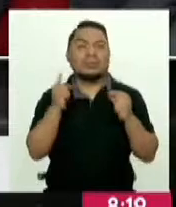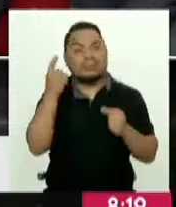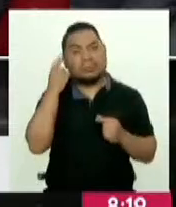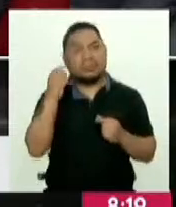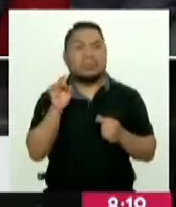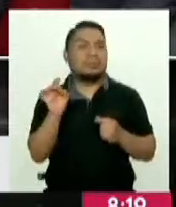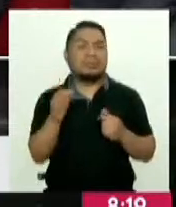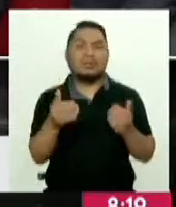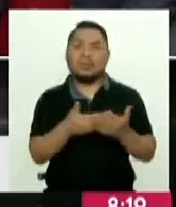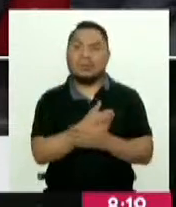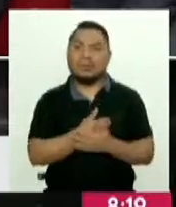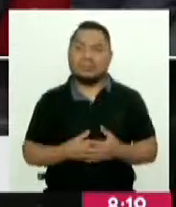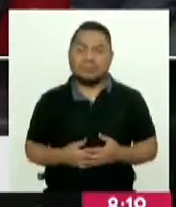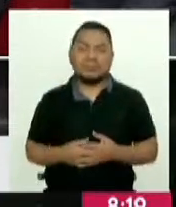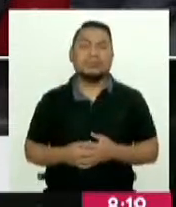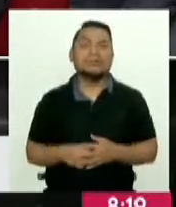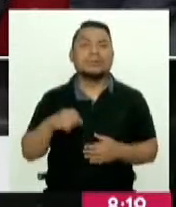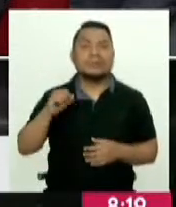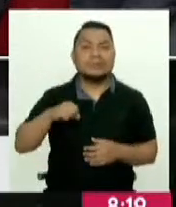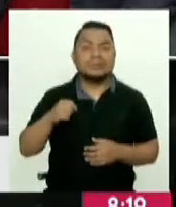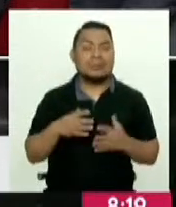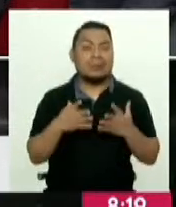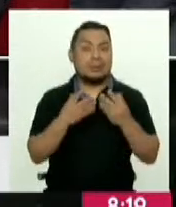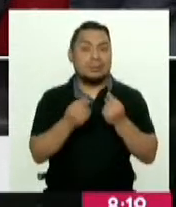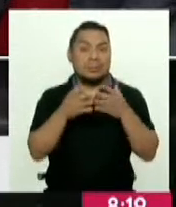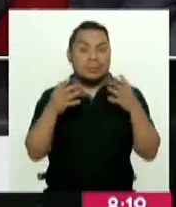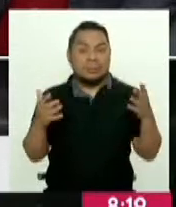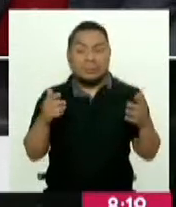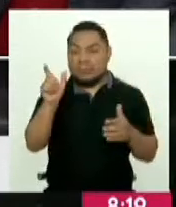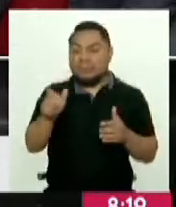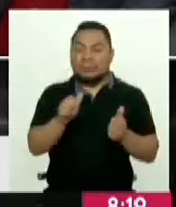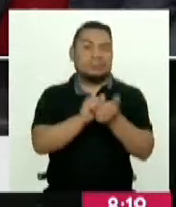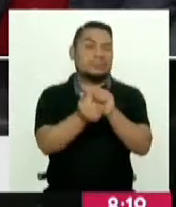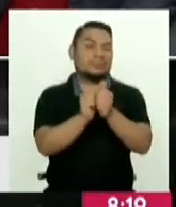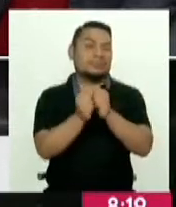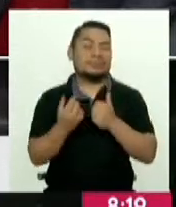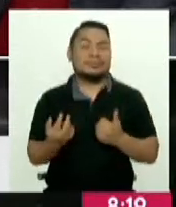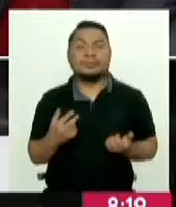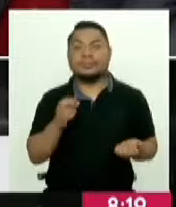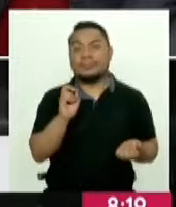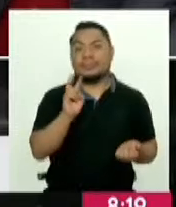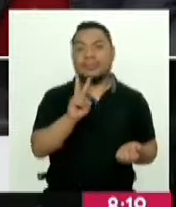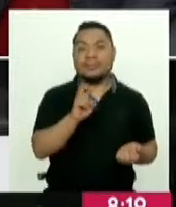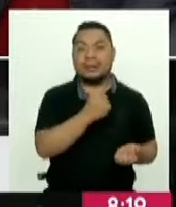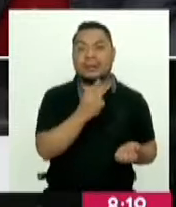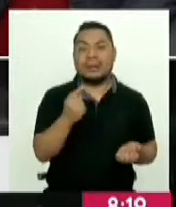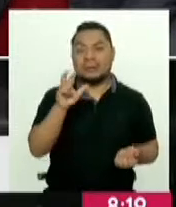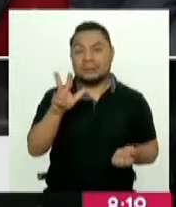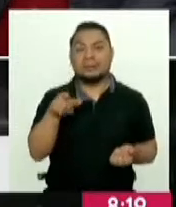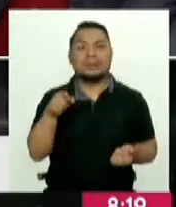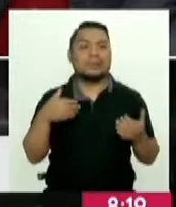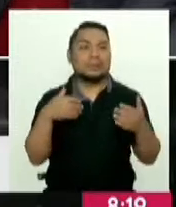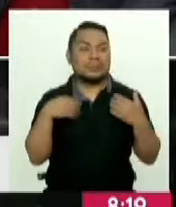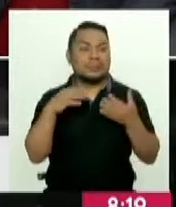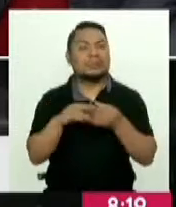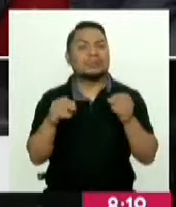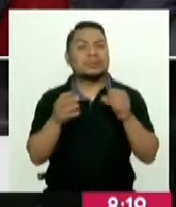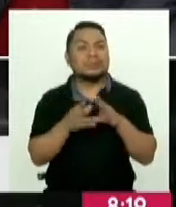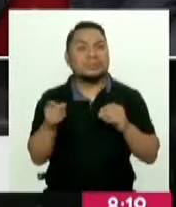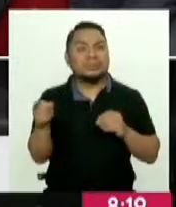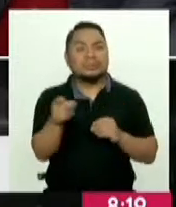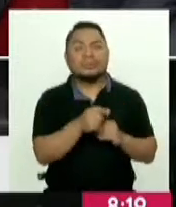De hecho, uno puede ver que la mayoría, la gran mayoría de candidatos, quizá 2 de cada 3, tienen una historia